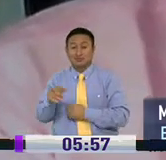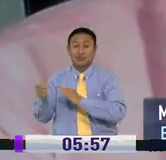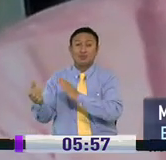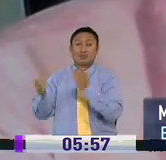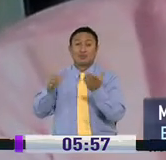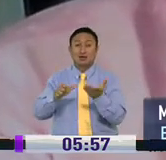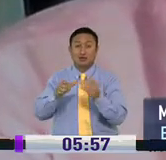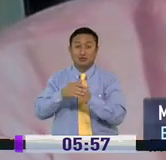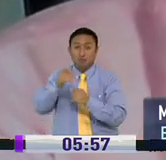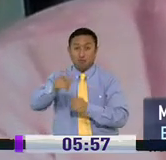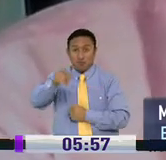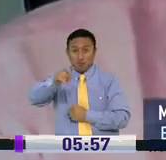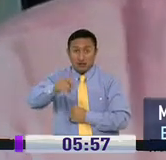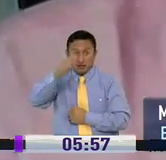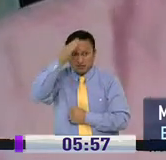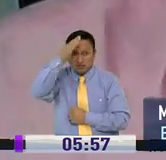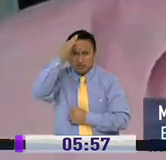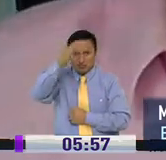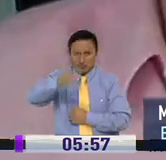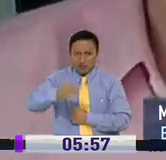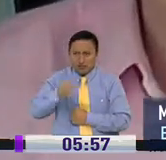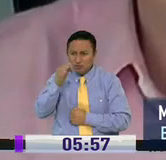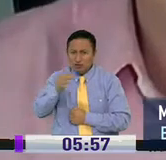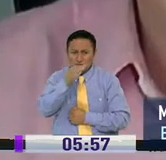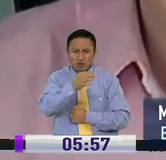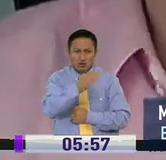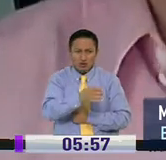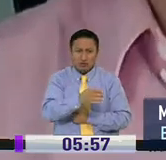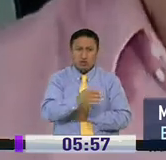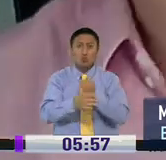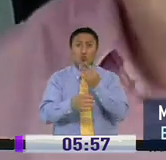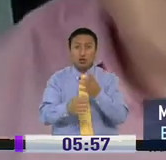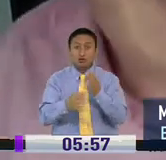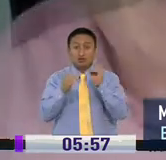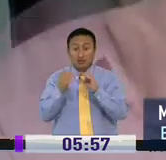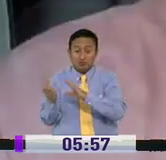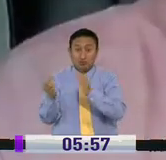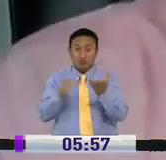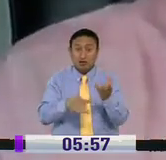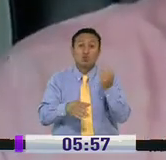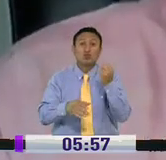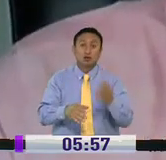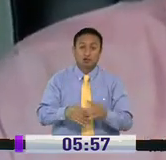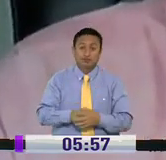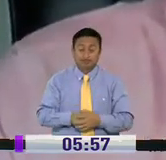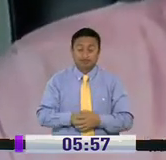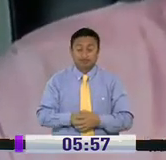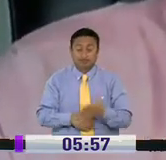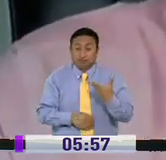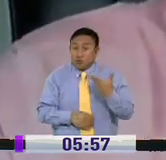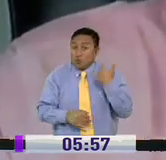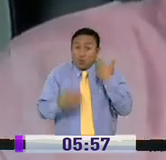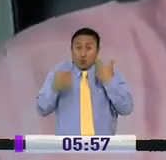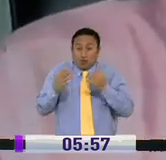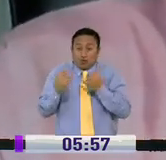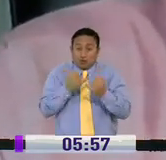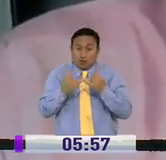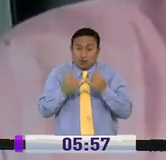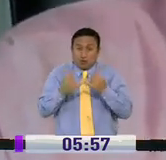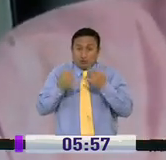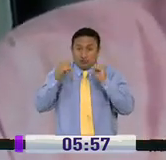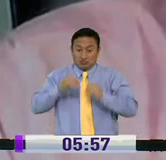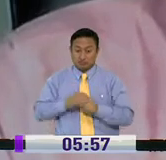la forma de enfermar de la población, y la mortalidad. Y la letalidad. Entonces, un agente infeccioso